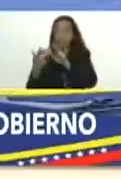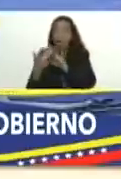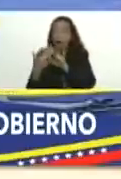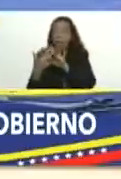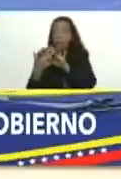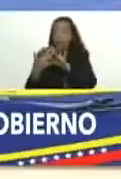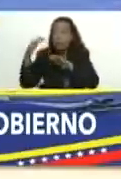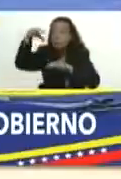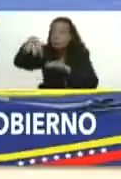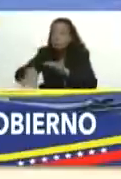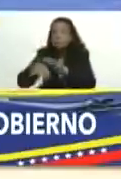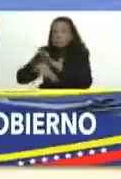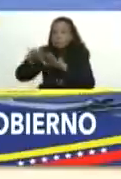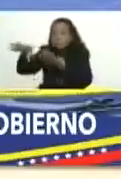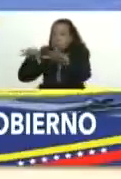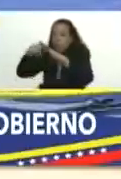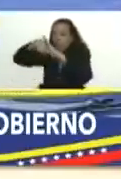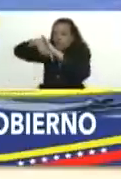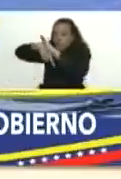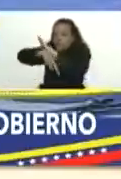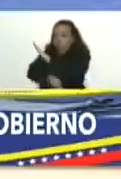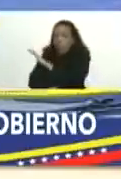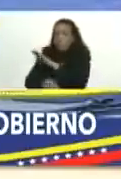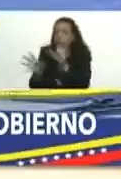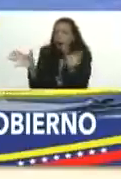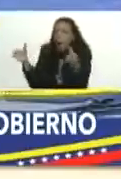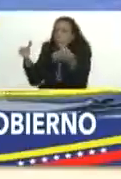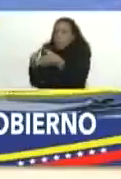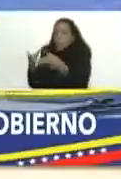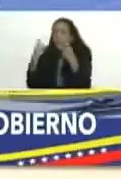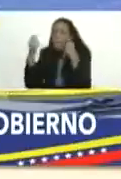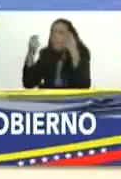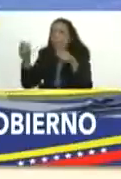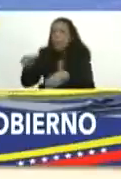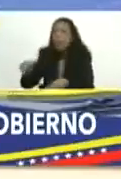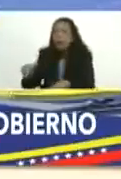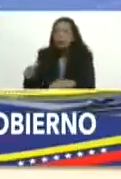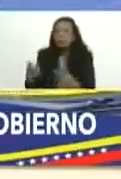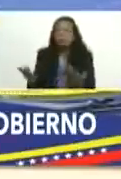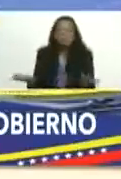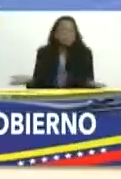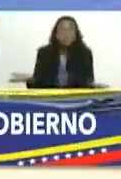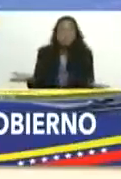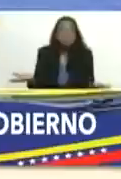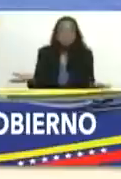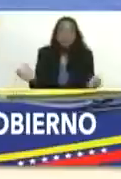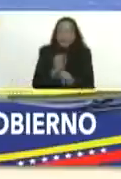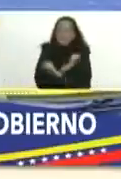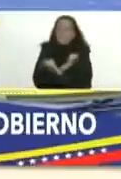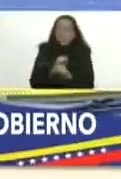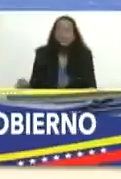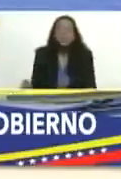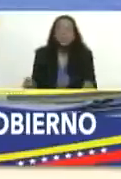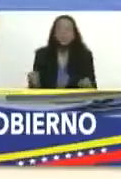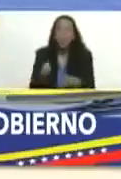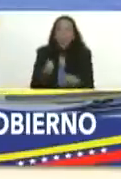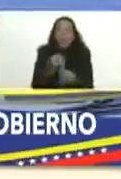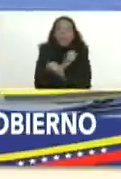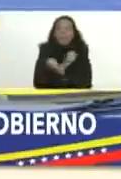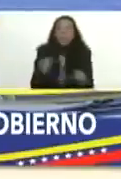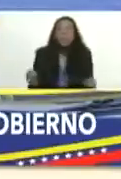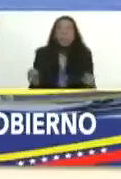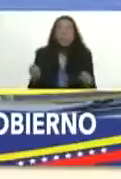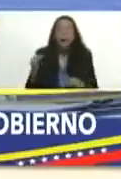la existencia de las formas de organización popular, bueno, sería imposible